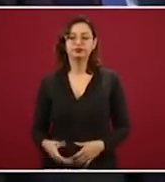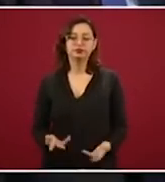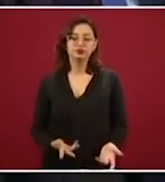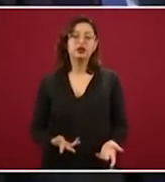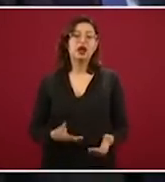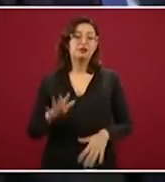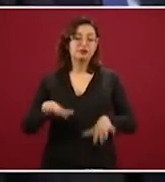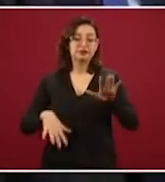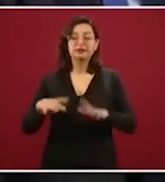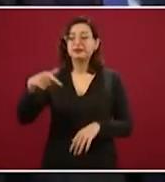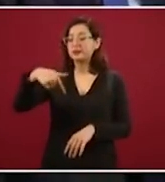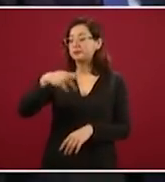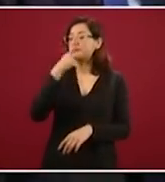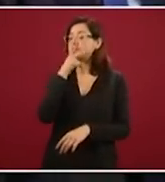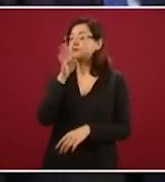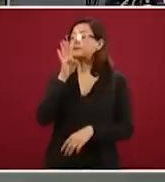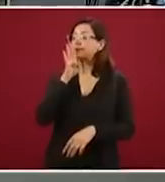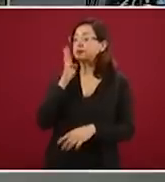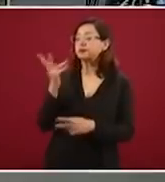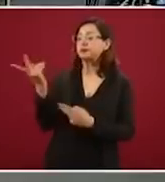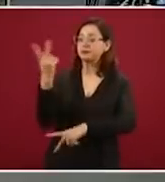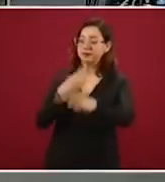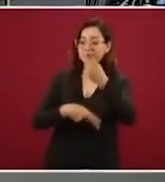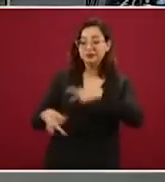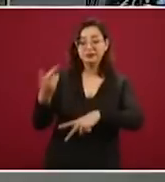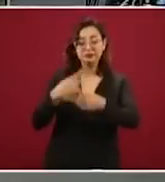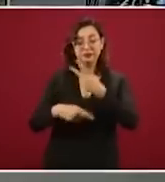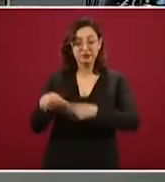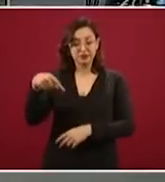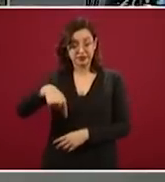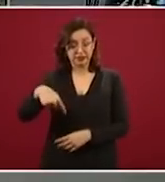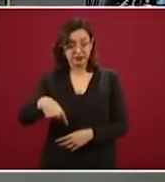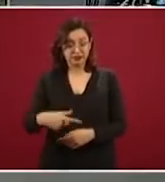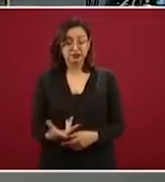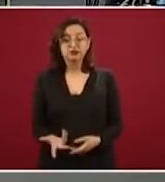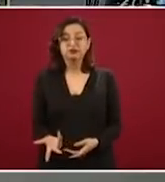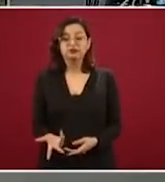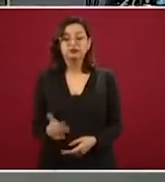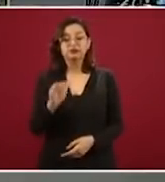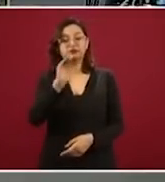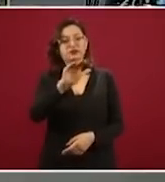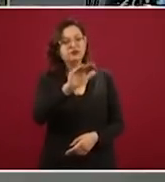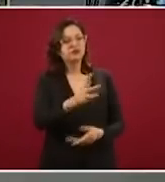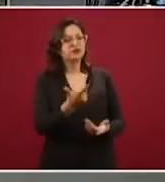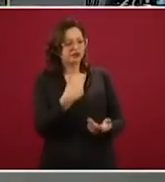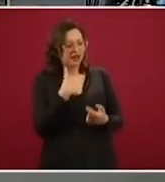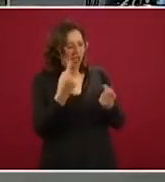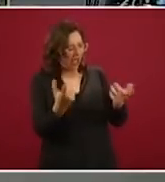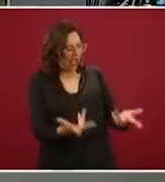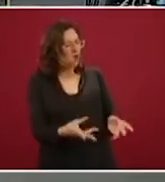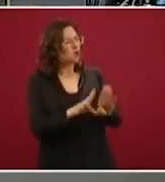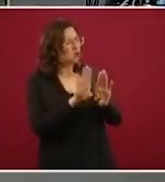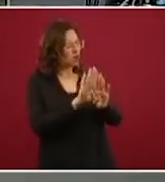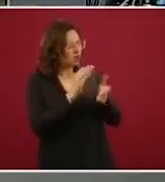padres, se los puedo probar, a decir, ¿cómo le hacemos?